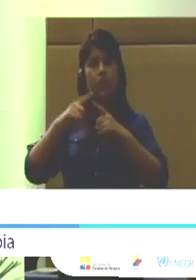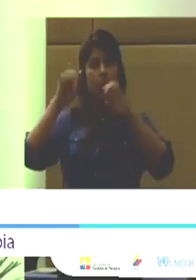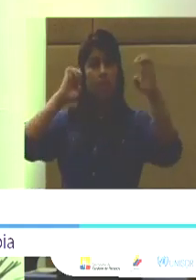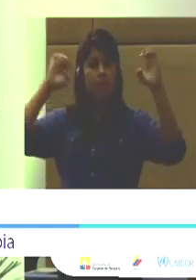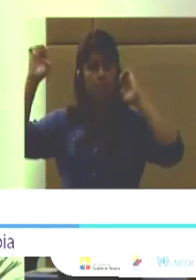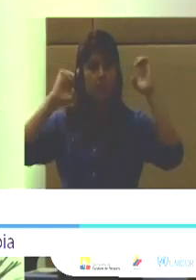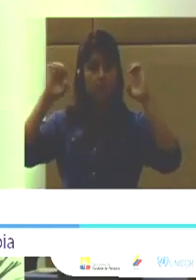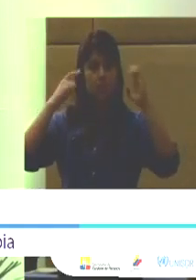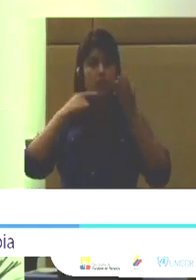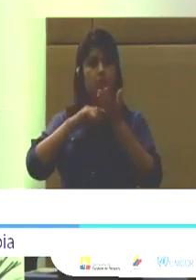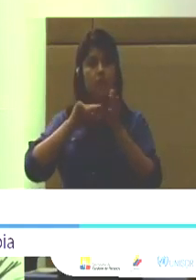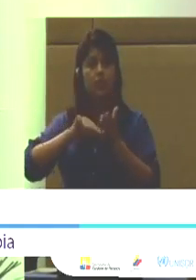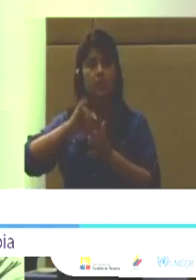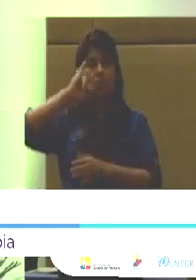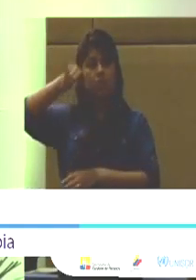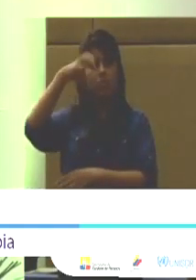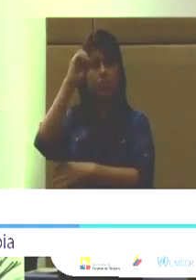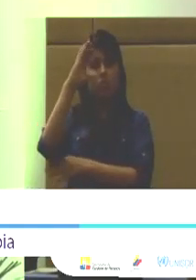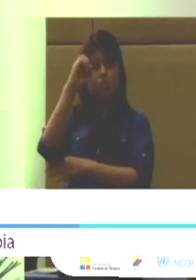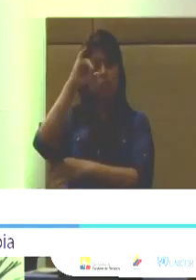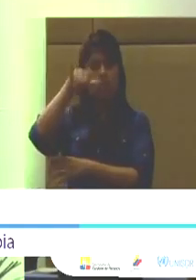de Yokohama